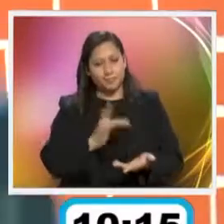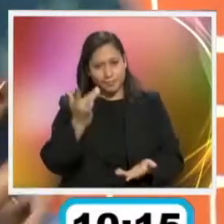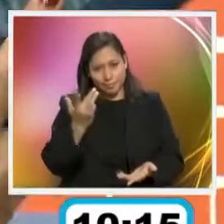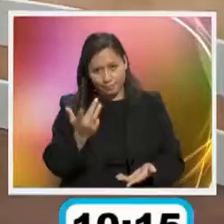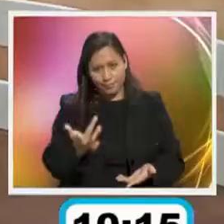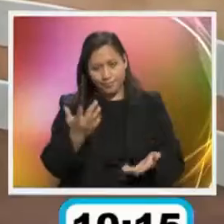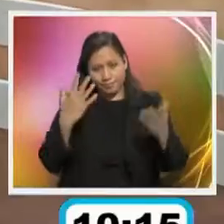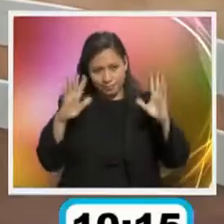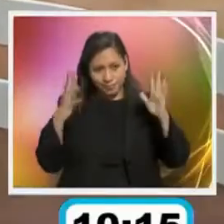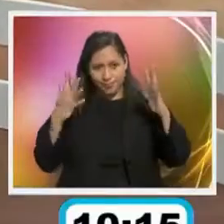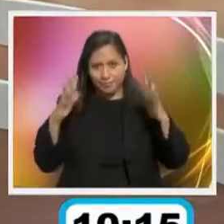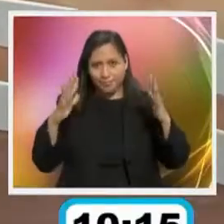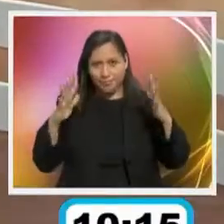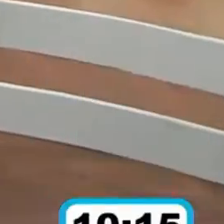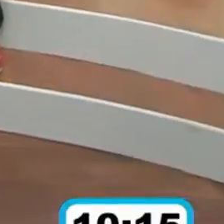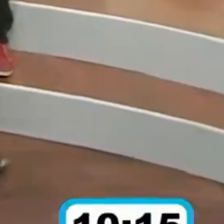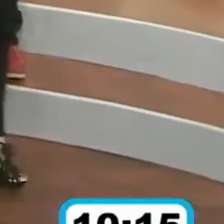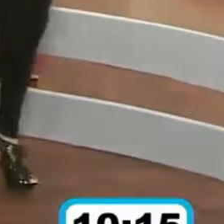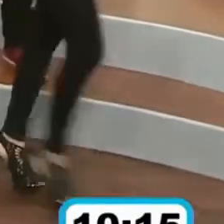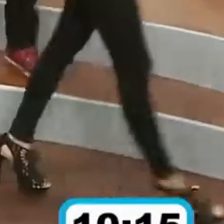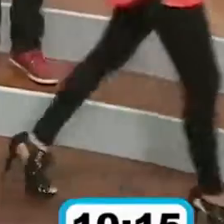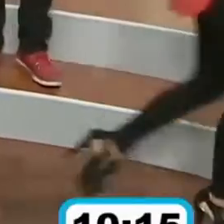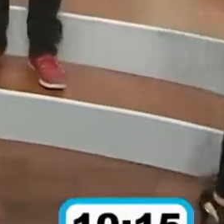Muchas gracias.